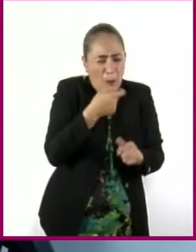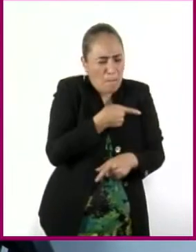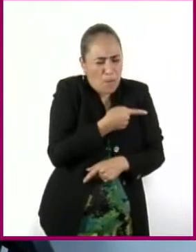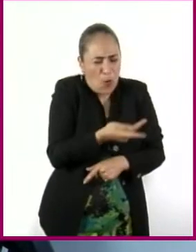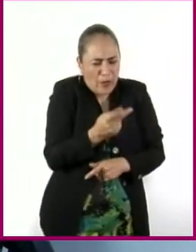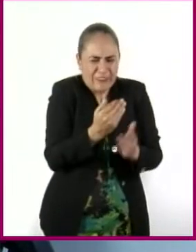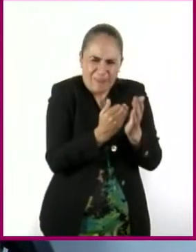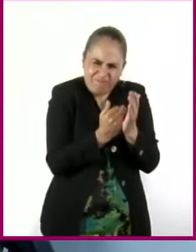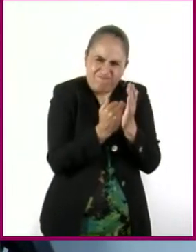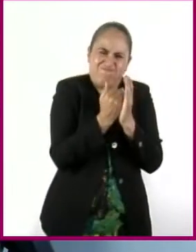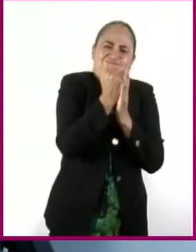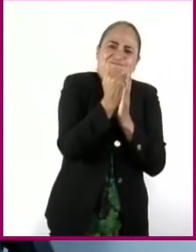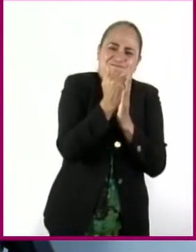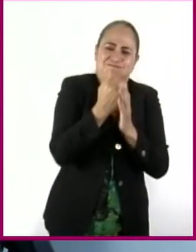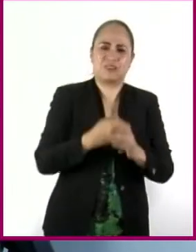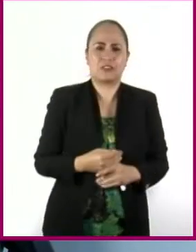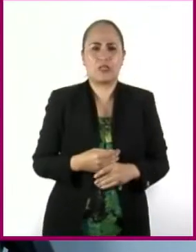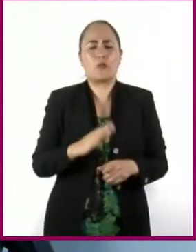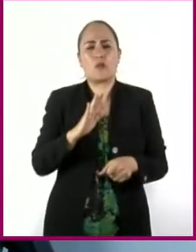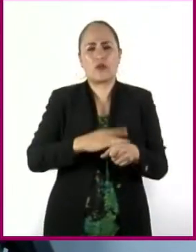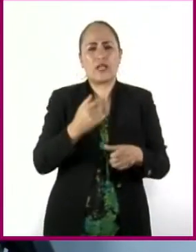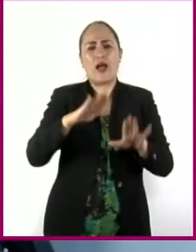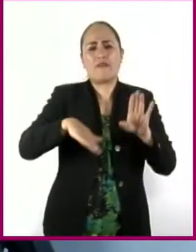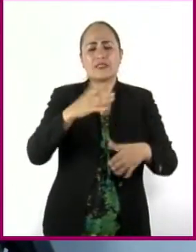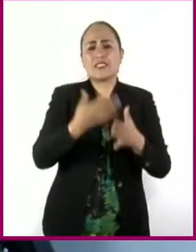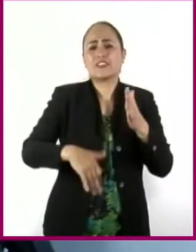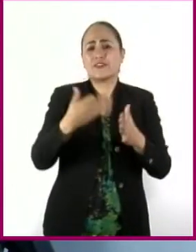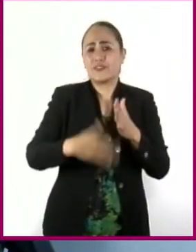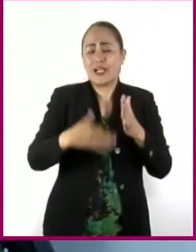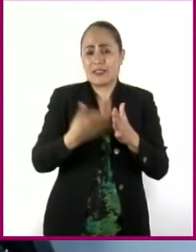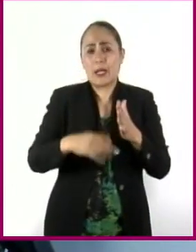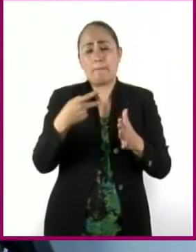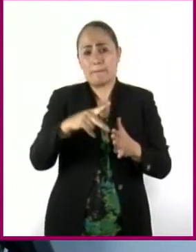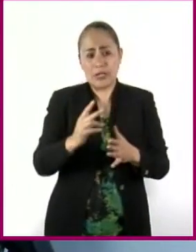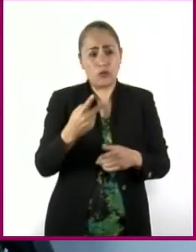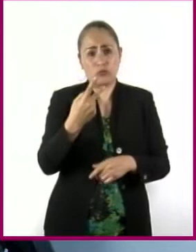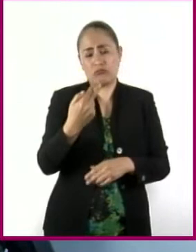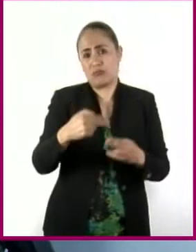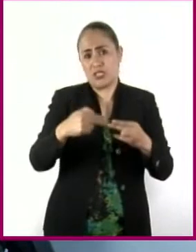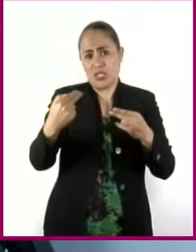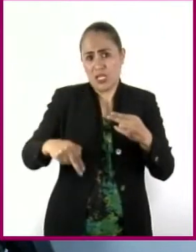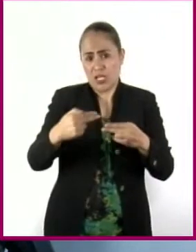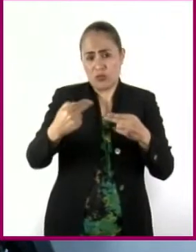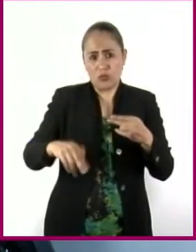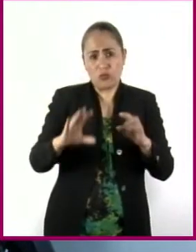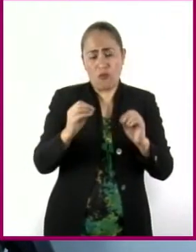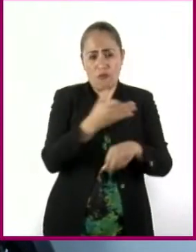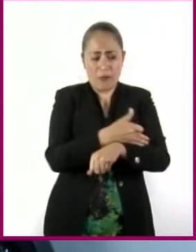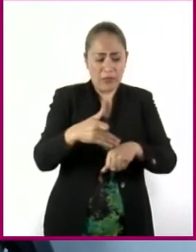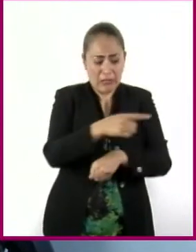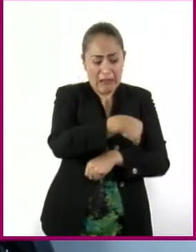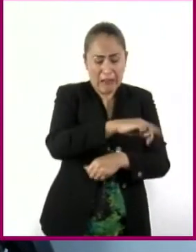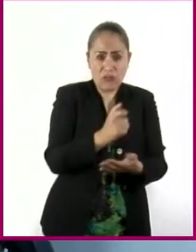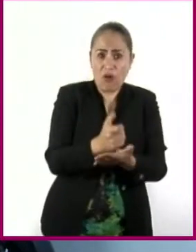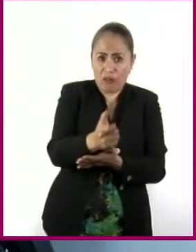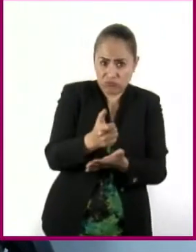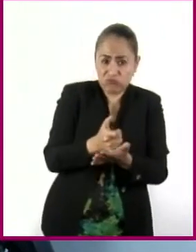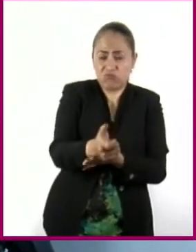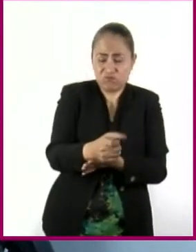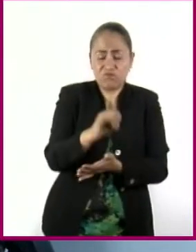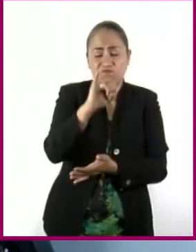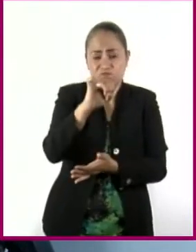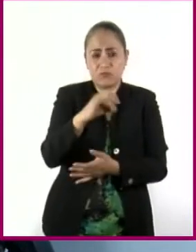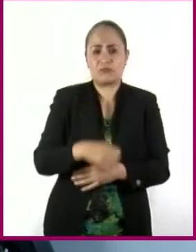porque a pesar de sus carencias, en muchos casos, siguen siendo proveedores para sus nietos u otros miembros de la familia.